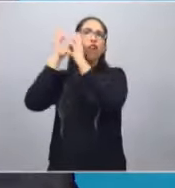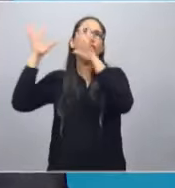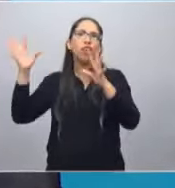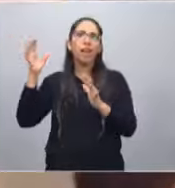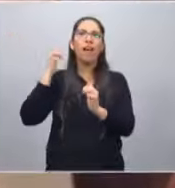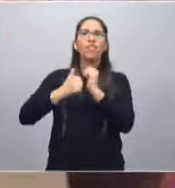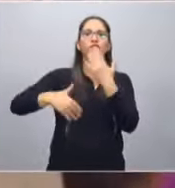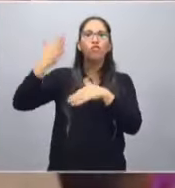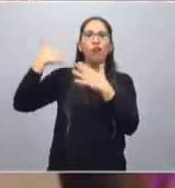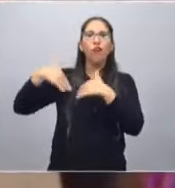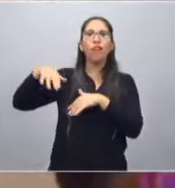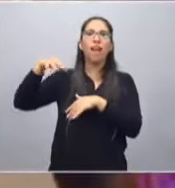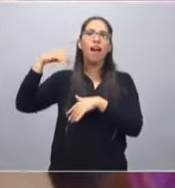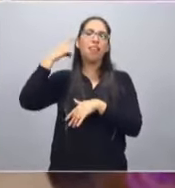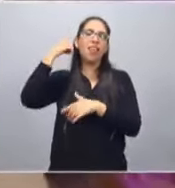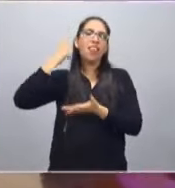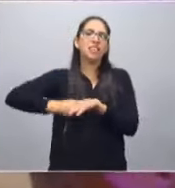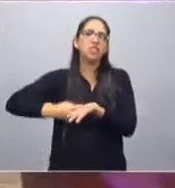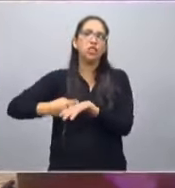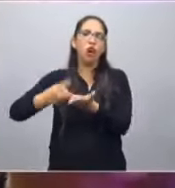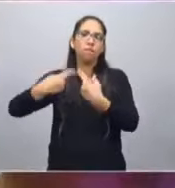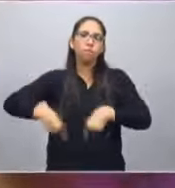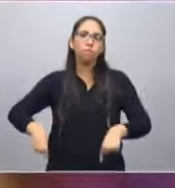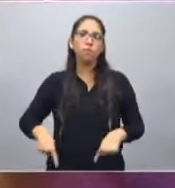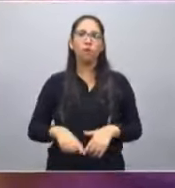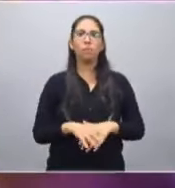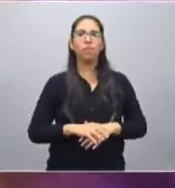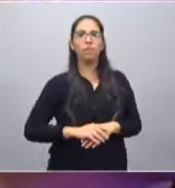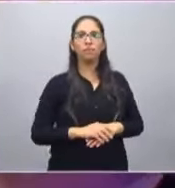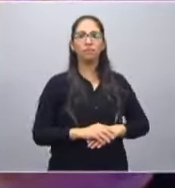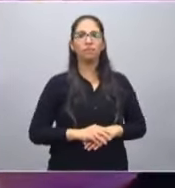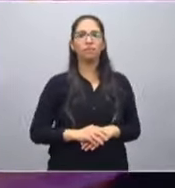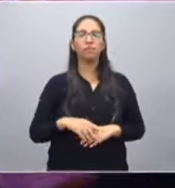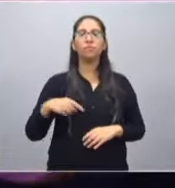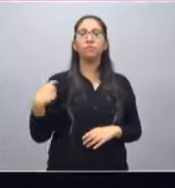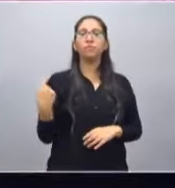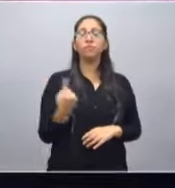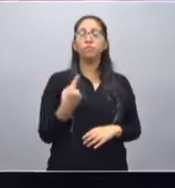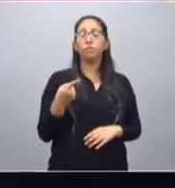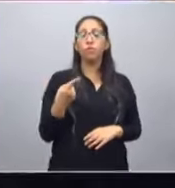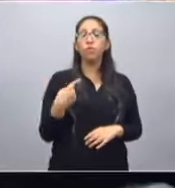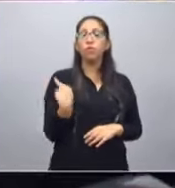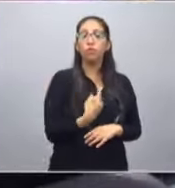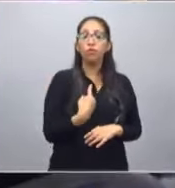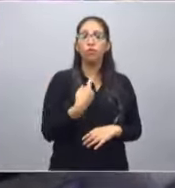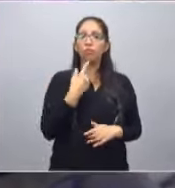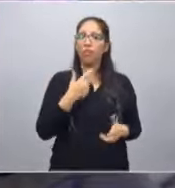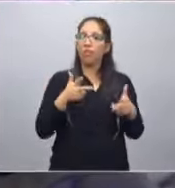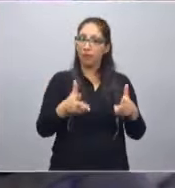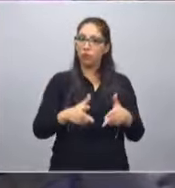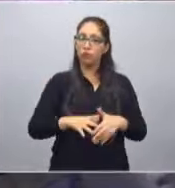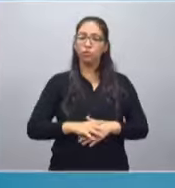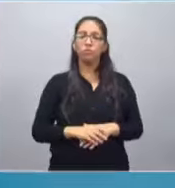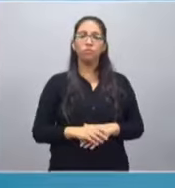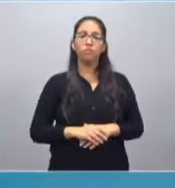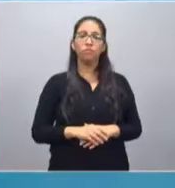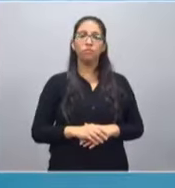históricos No porque nosotros decimos hemos dicho